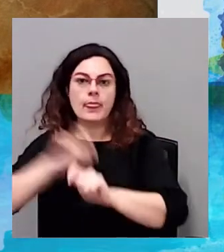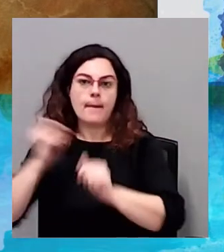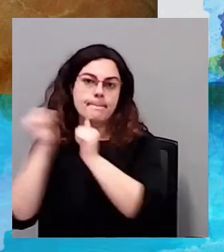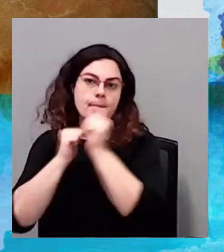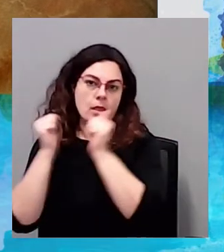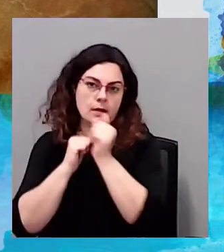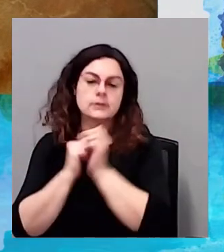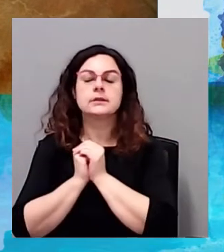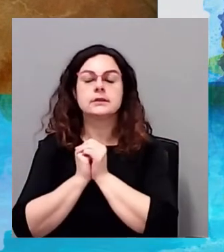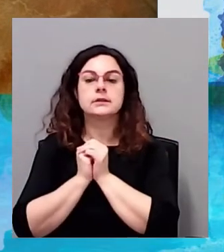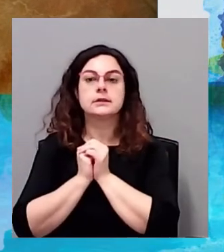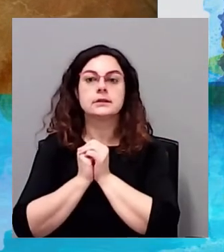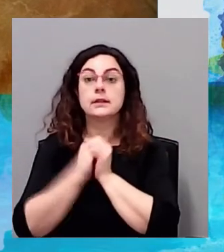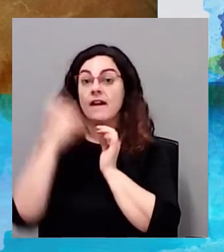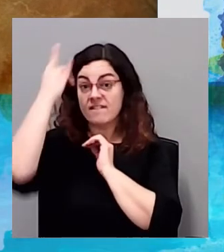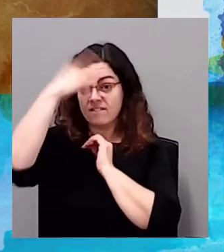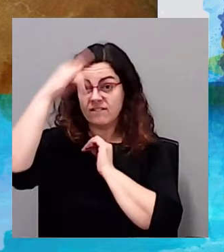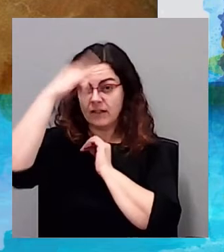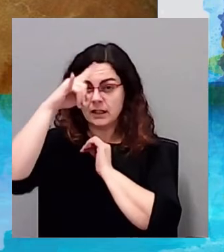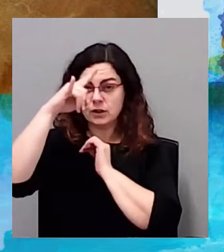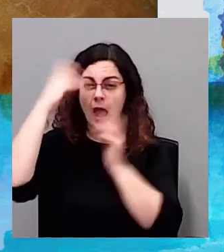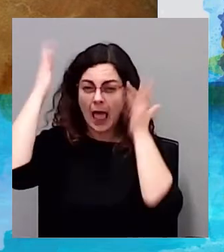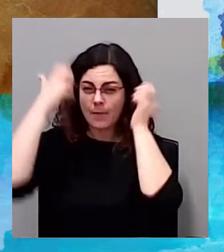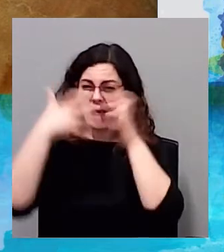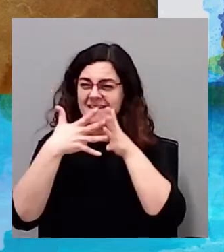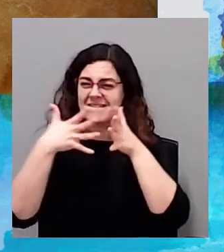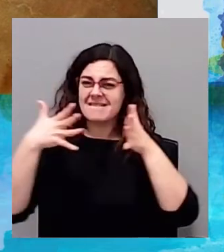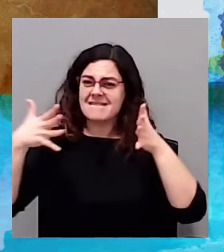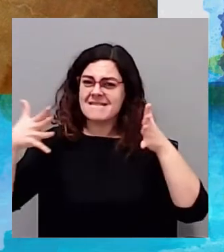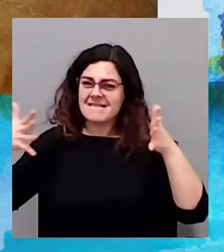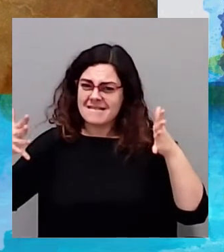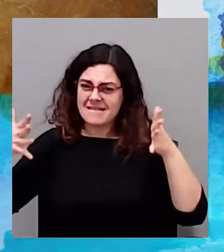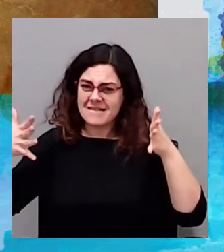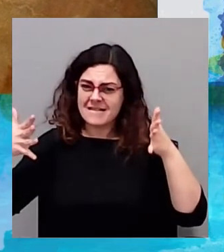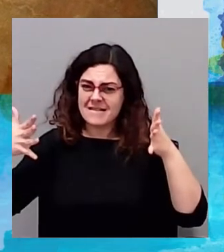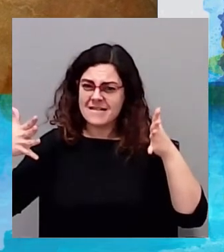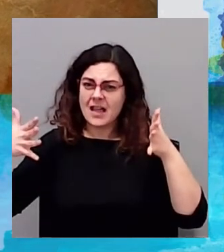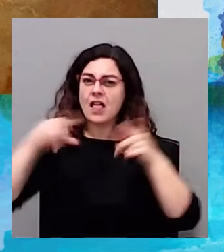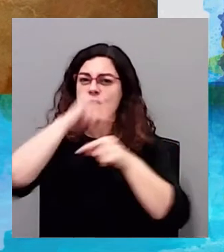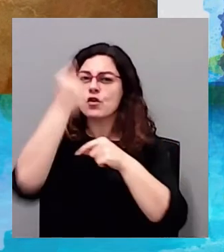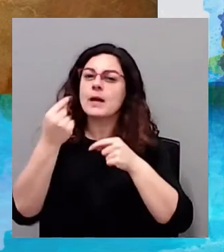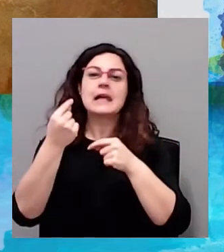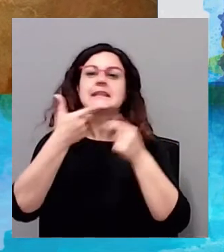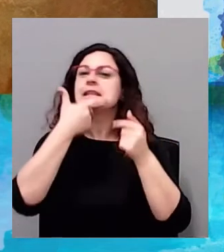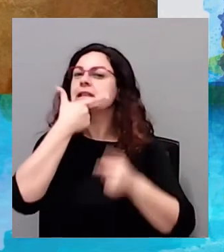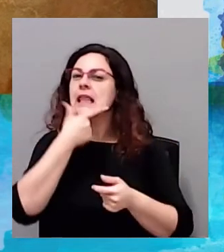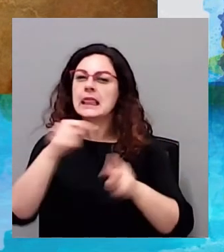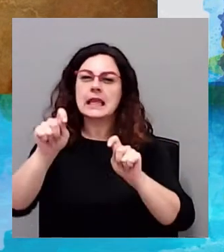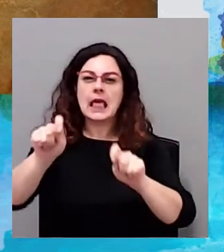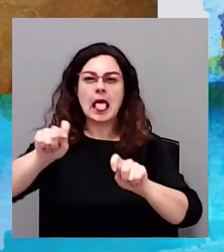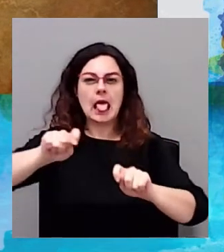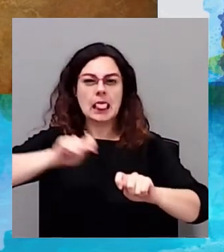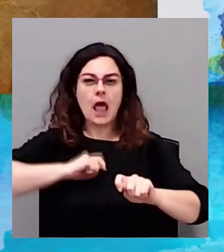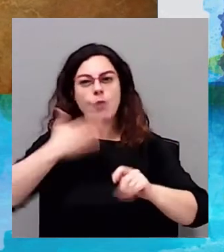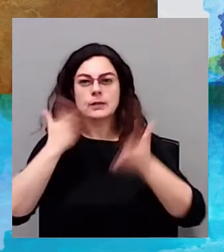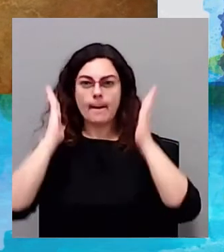El bisonte es un animal corpulento, pintado con rasgos figurativos simples que le confieren una apariencia de bloque, de